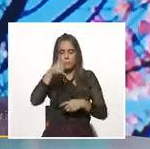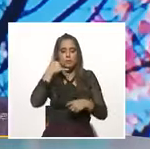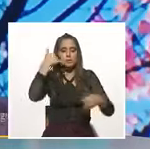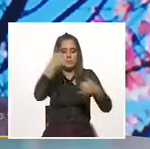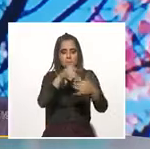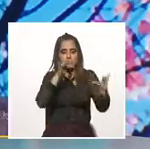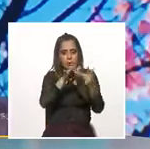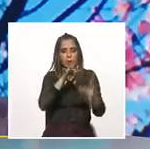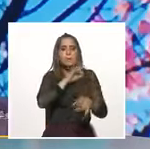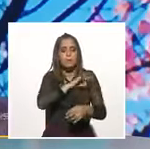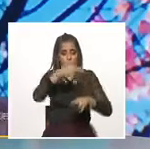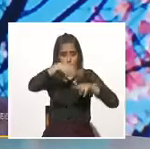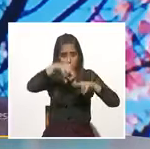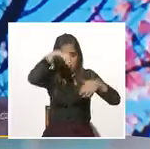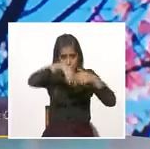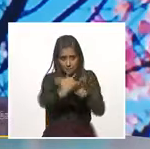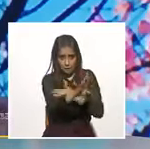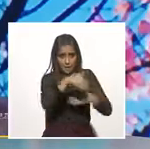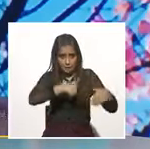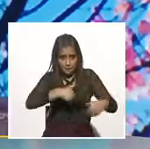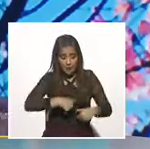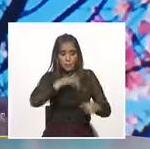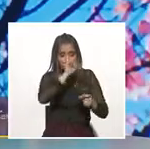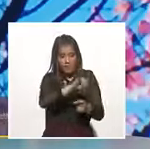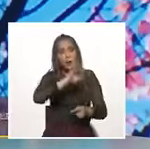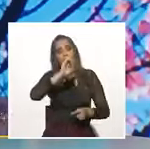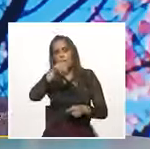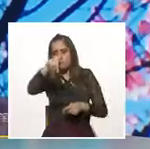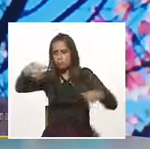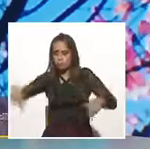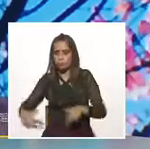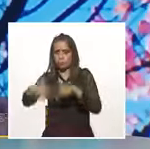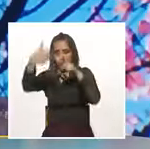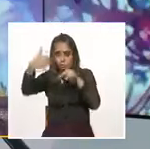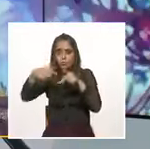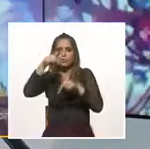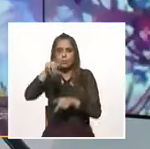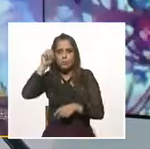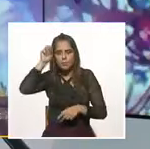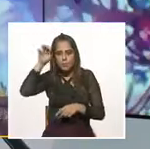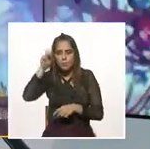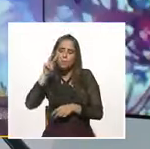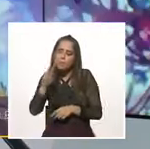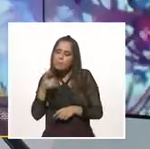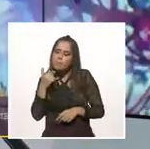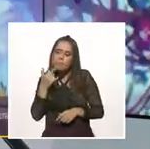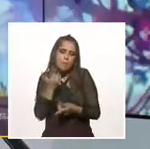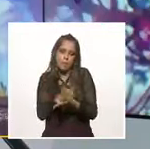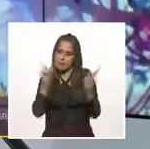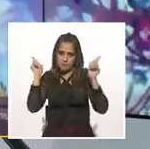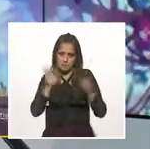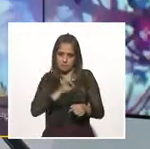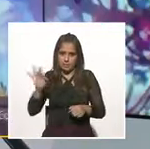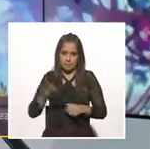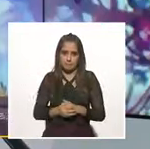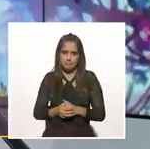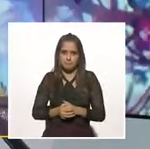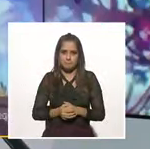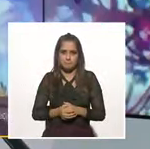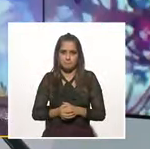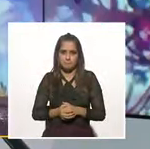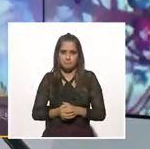ver si todavía hay espacio para esa función. Pero vía virtual, pues es ilimitado el cupo. Claro, te decía eso porque uno generalmente acudía al teatro, pero